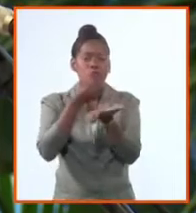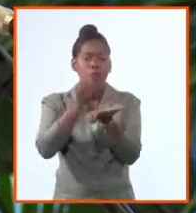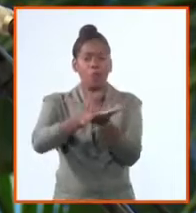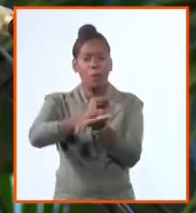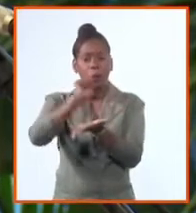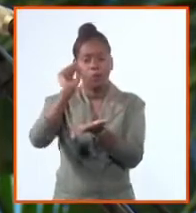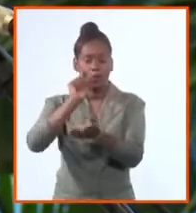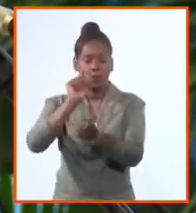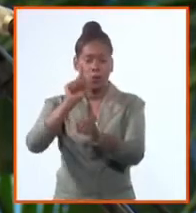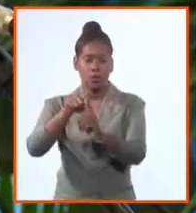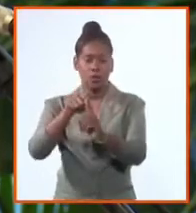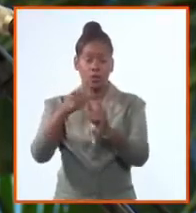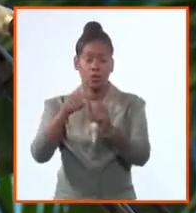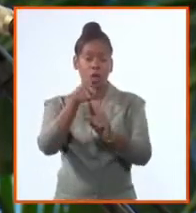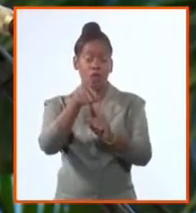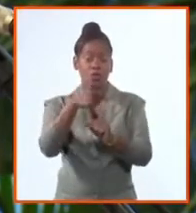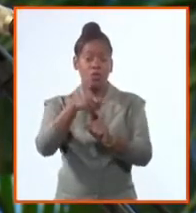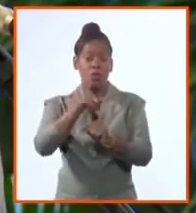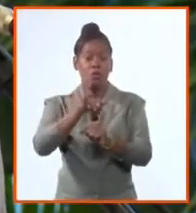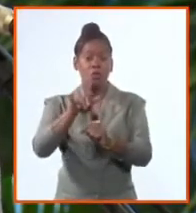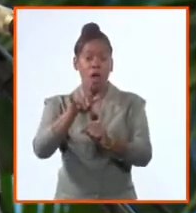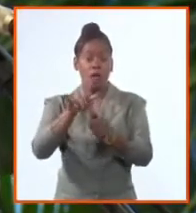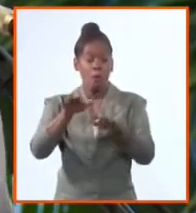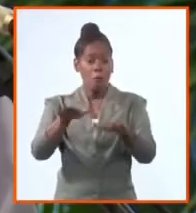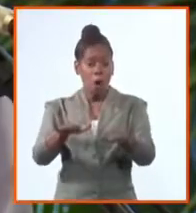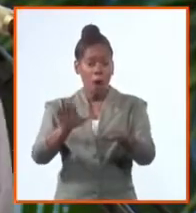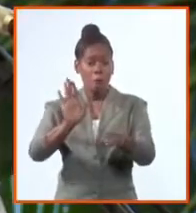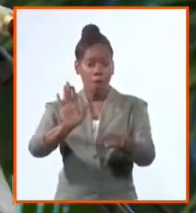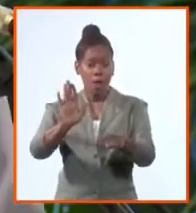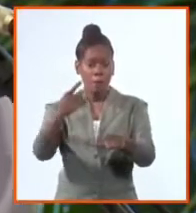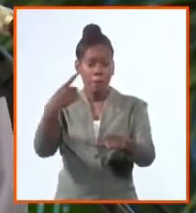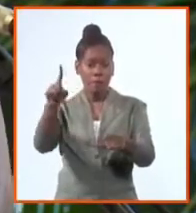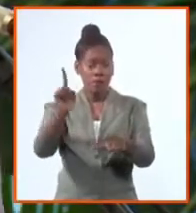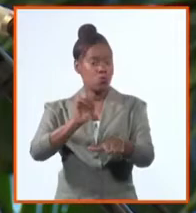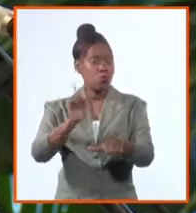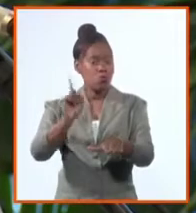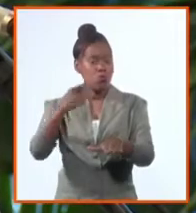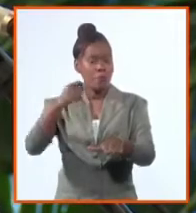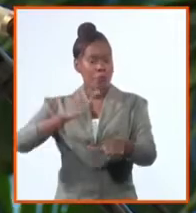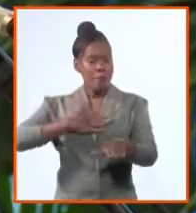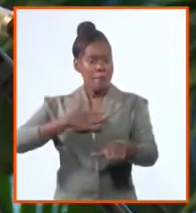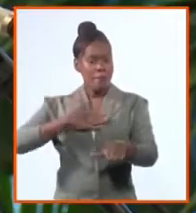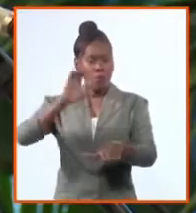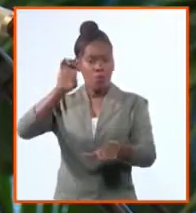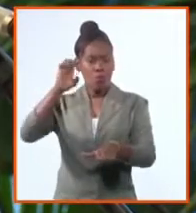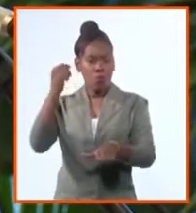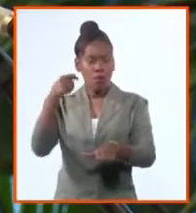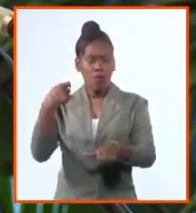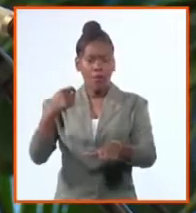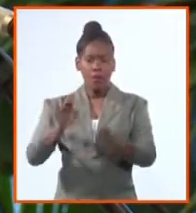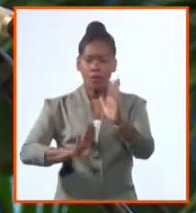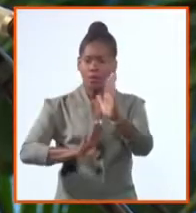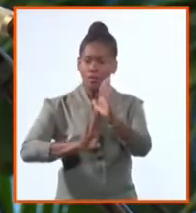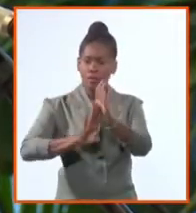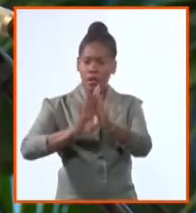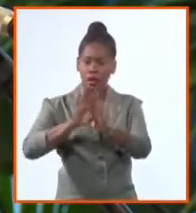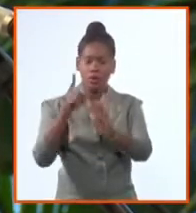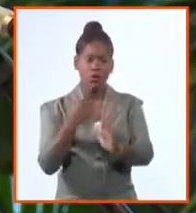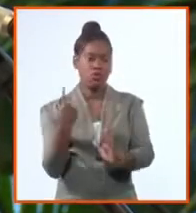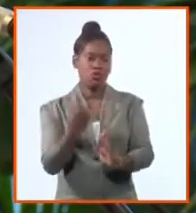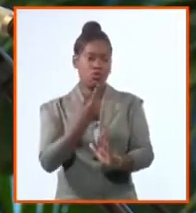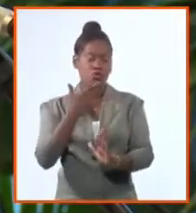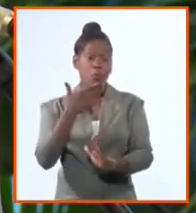porque lo que está buscando el país es precisamente, bueno, cómo salir mejor, lo mejor posible de la situación que